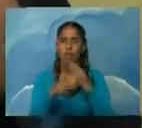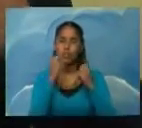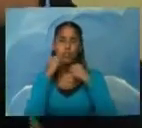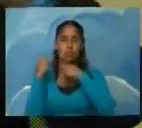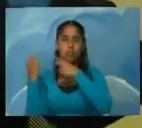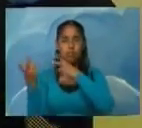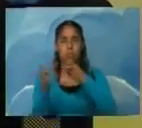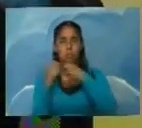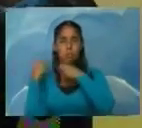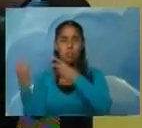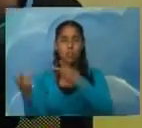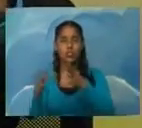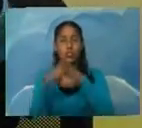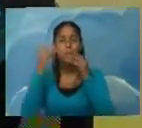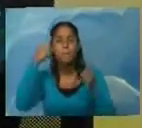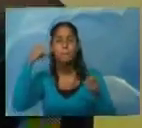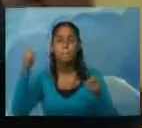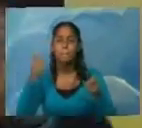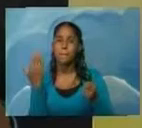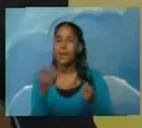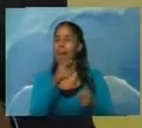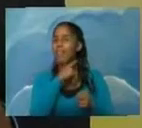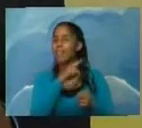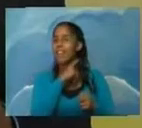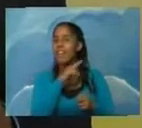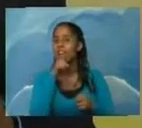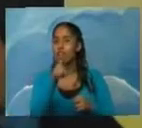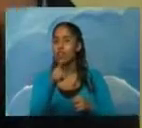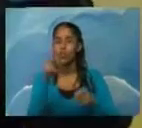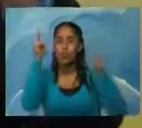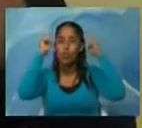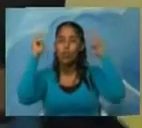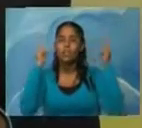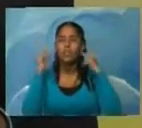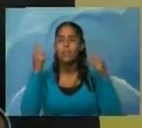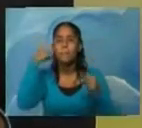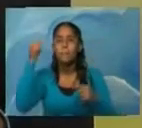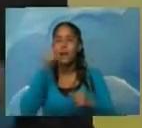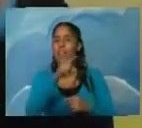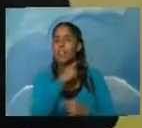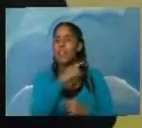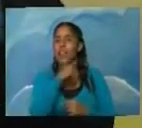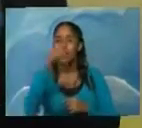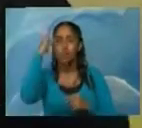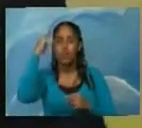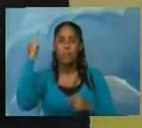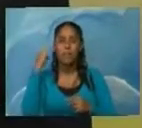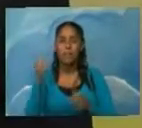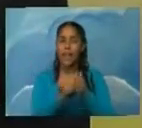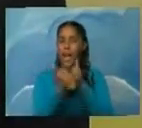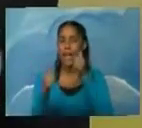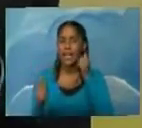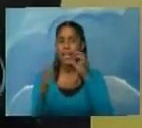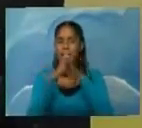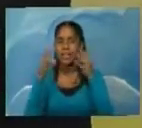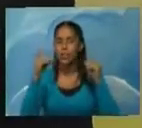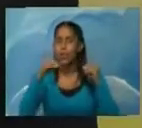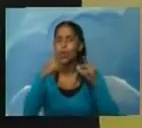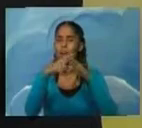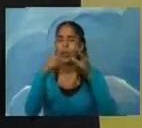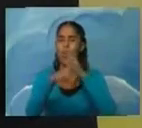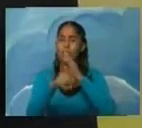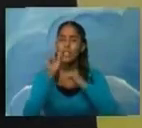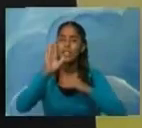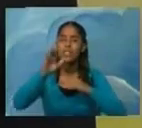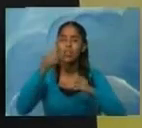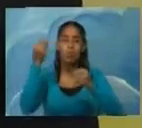invitaciones para dañar tu consciente, para dañar tu mente. Aléjate de esas cosas. Así como el Señor